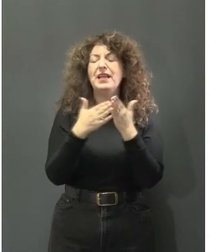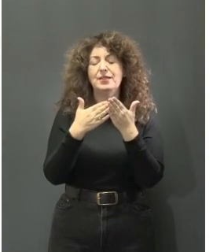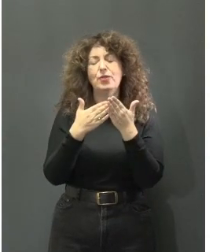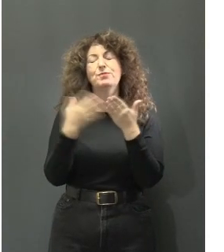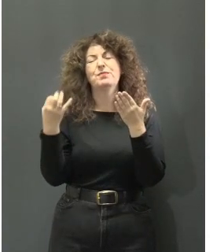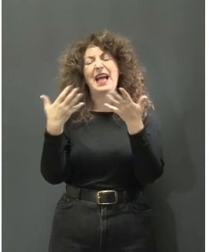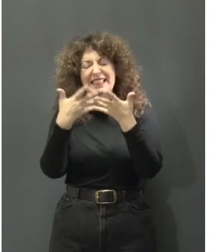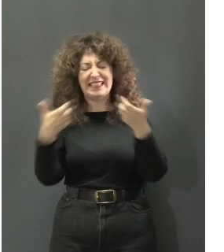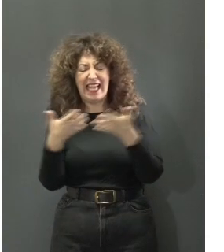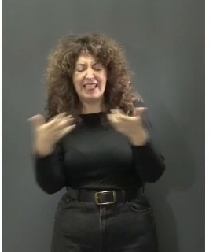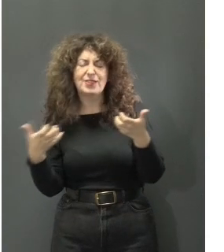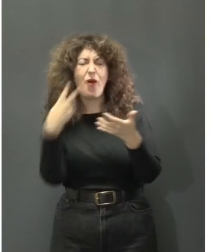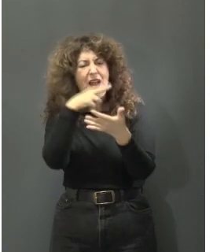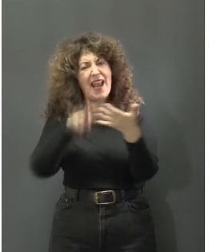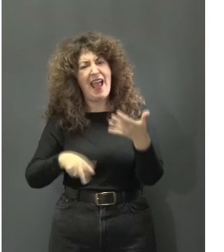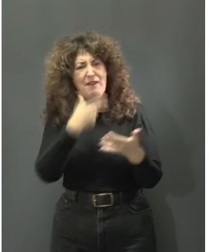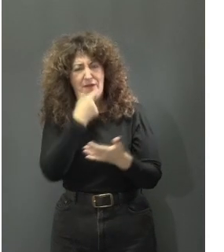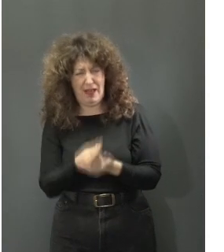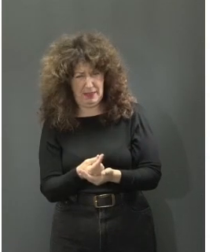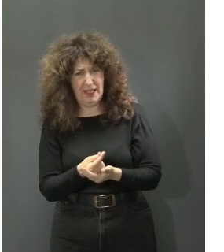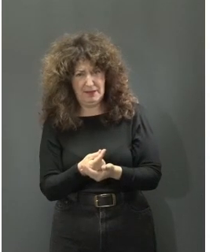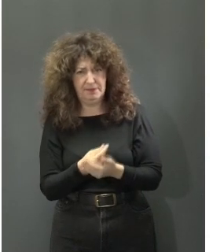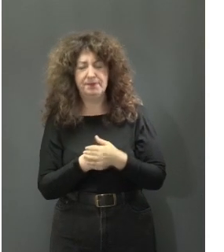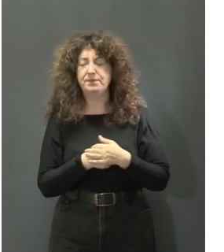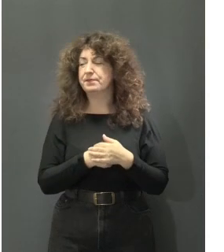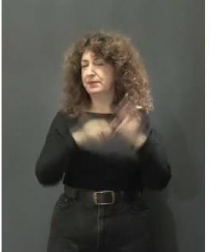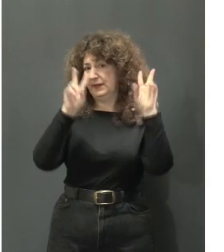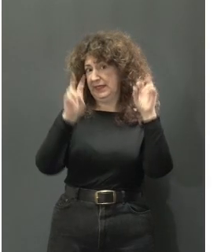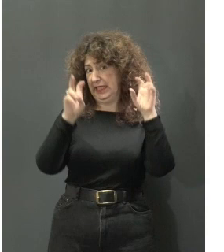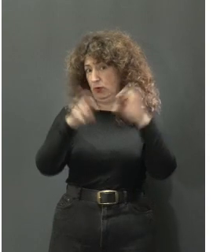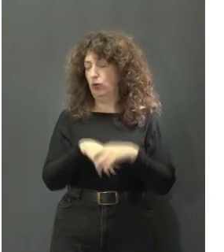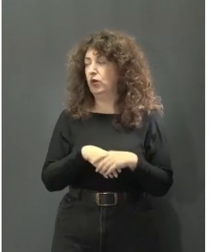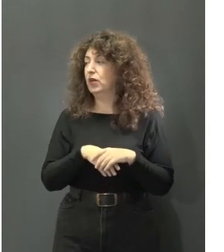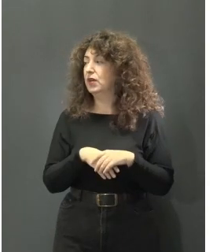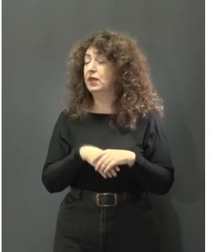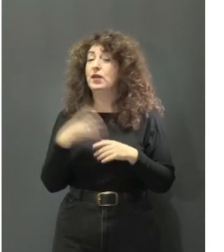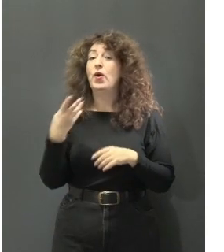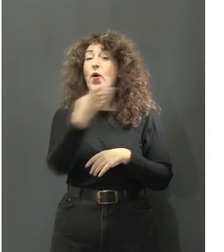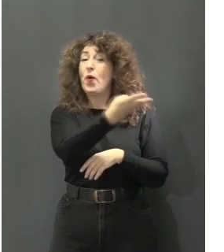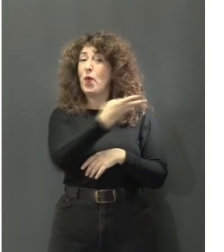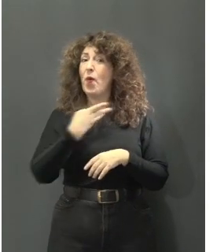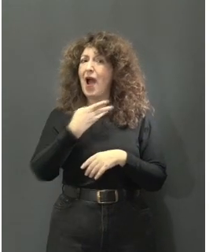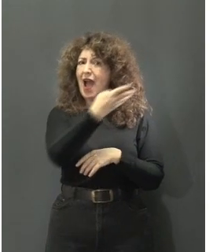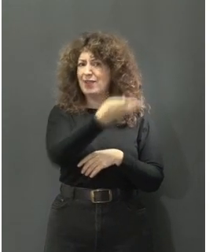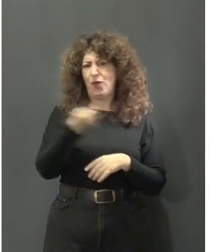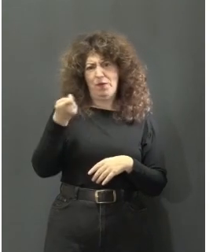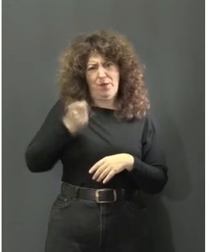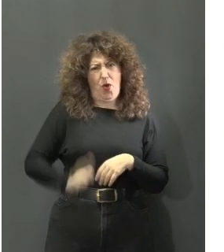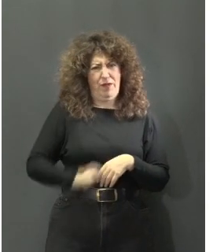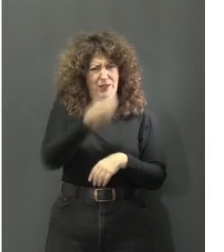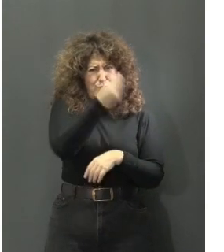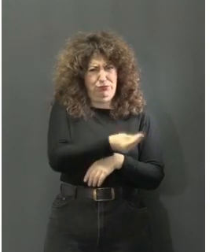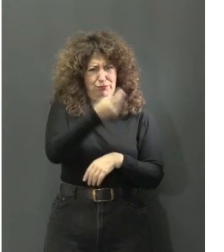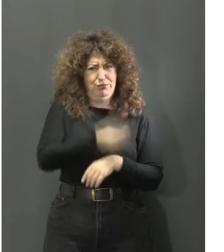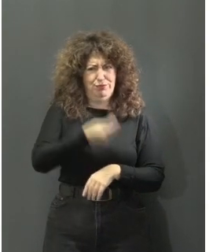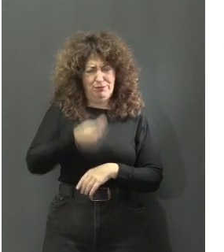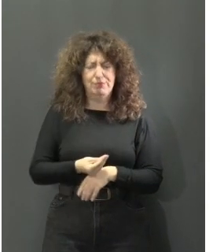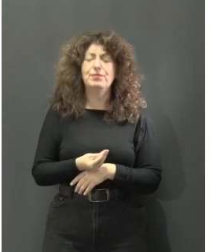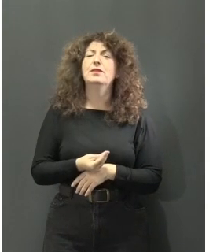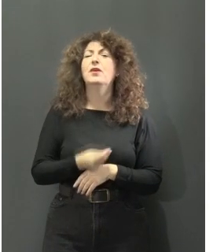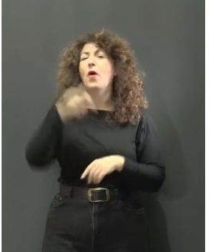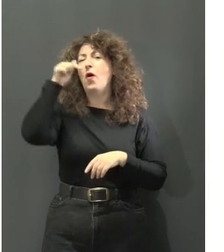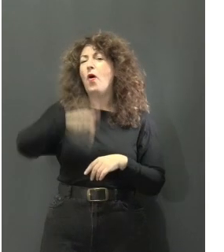fáciles de leer. Así que con estos 4 excelentes profesionales, pues yo creo que vamos a tener